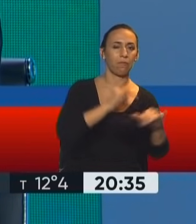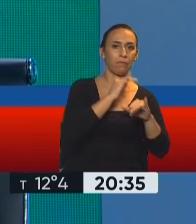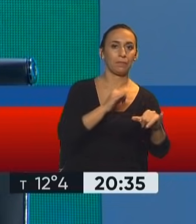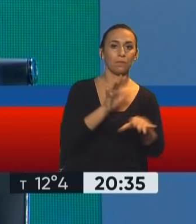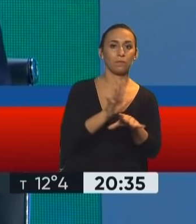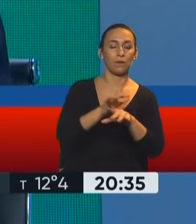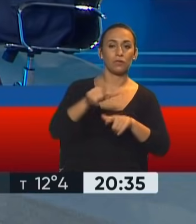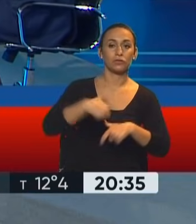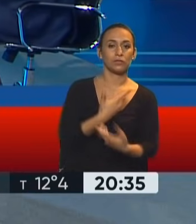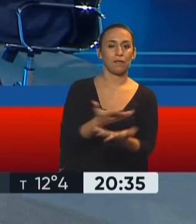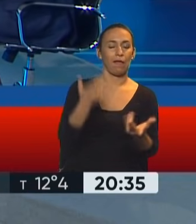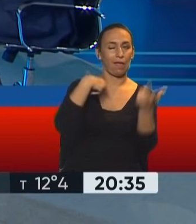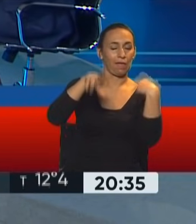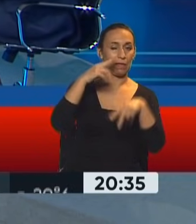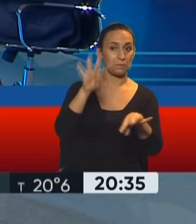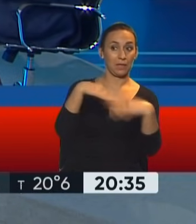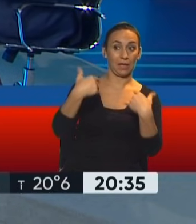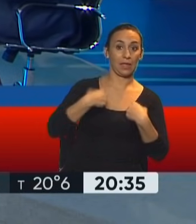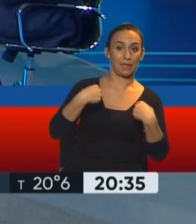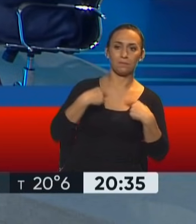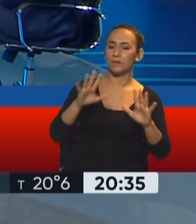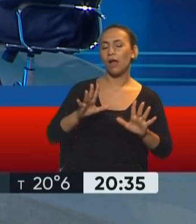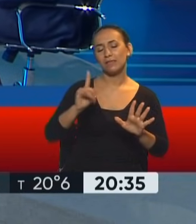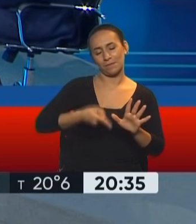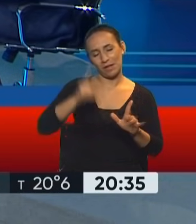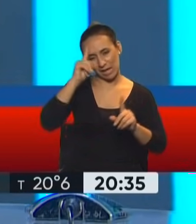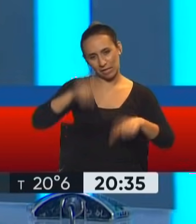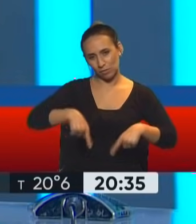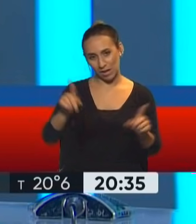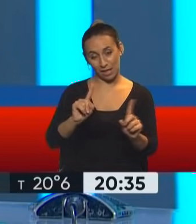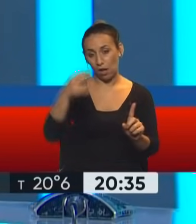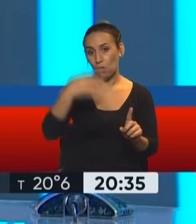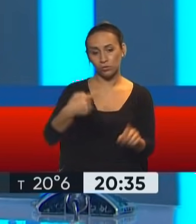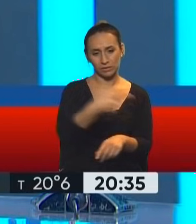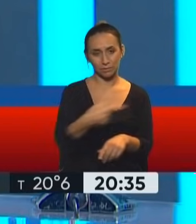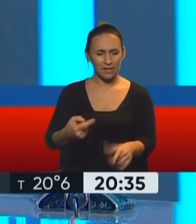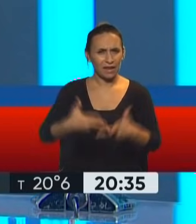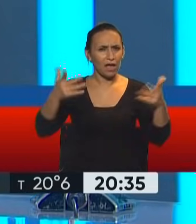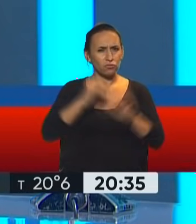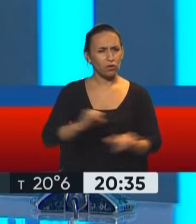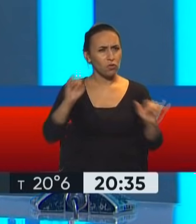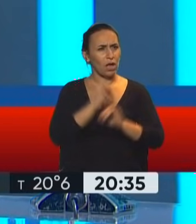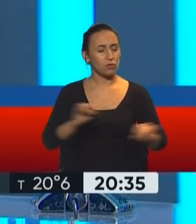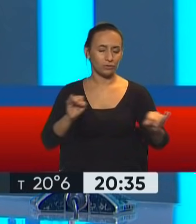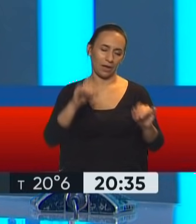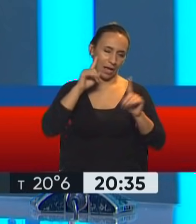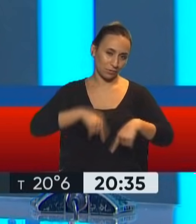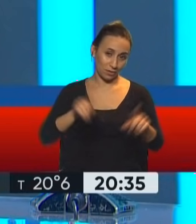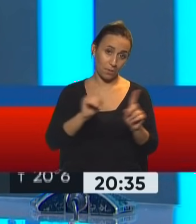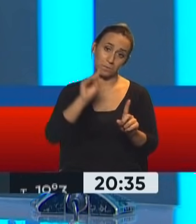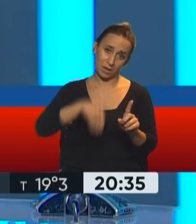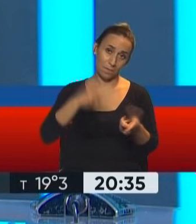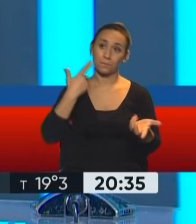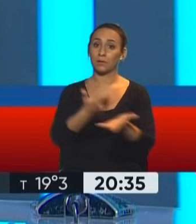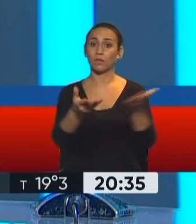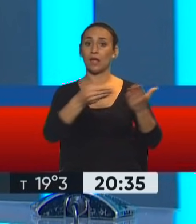ese reacción, trabajo. digamos. No es Por casualidad que sea esta semana, no es una casualidad que sean tantas. Me parece que además lo que se quiso mostrar con el cambio de gabinete es que